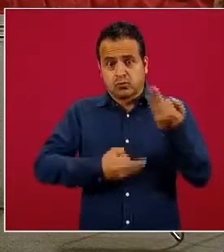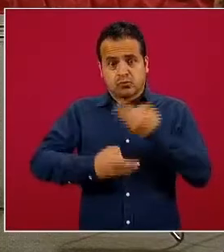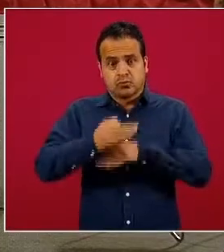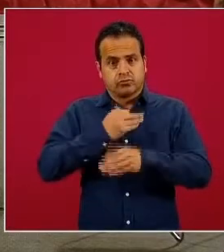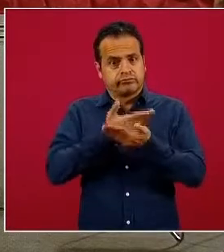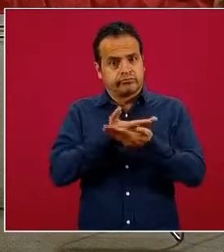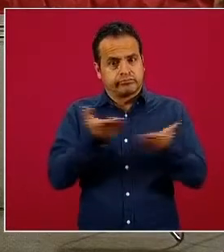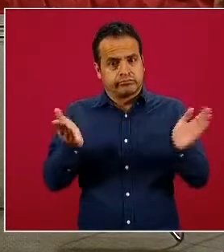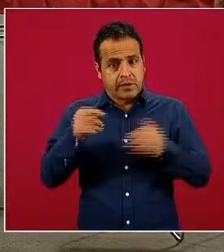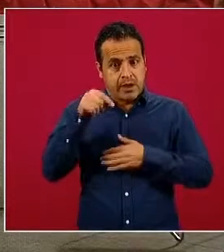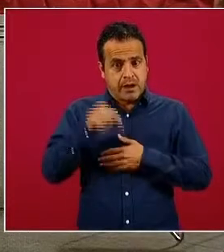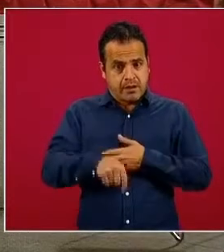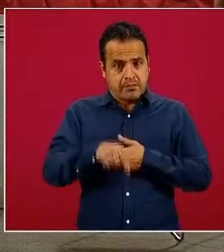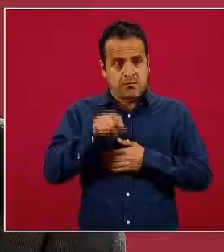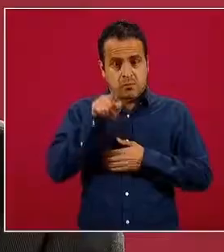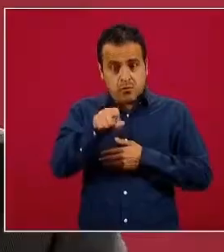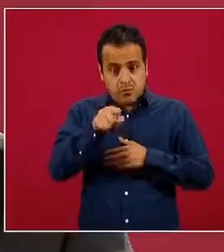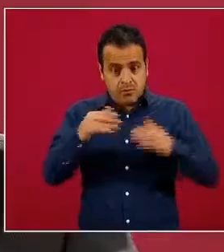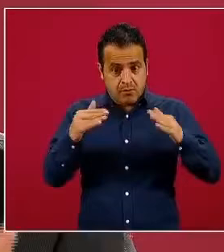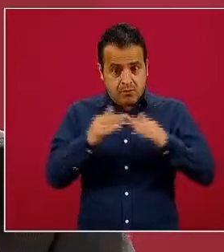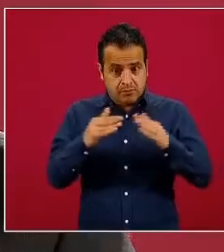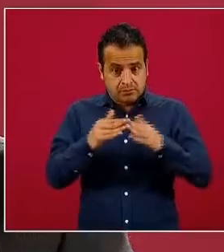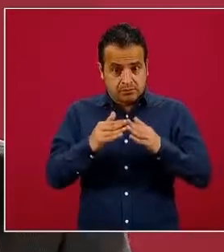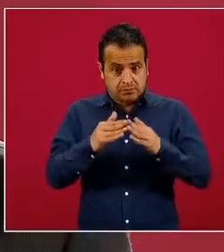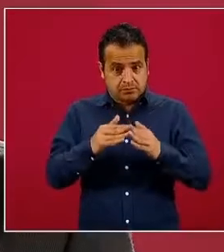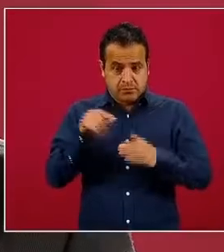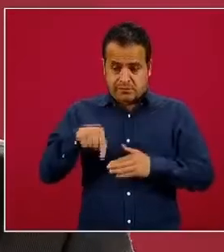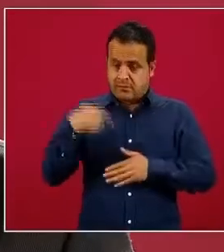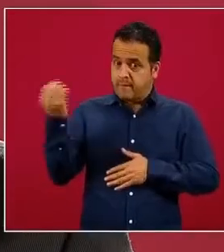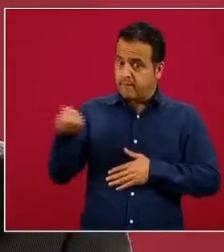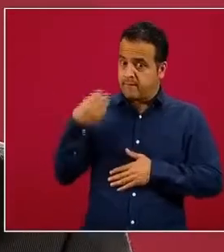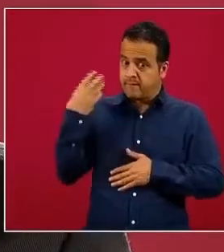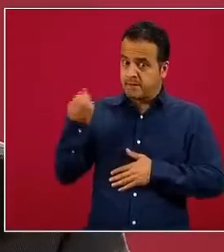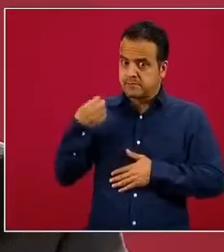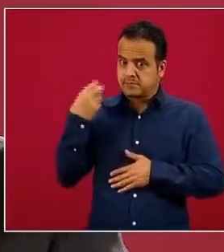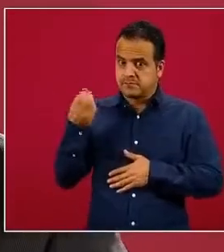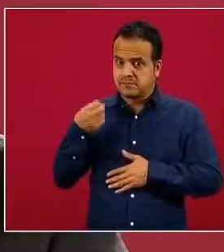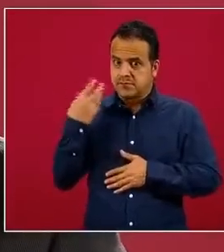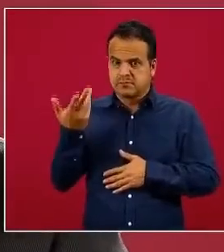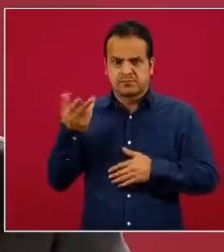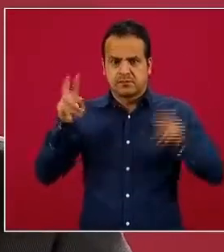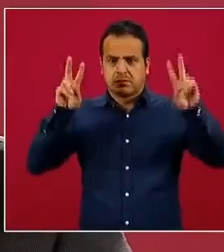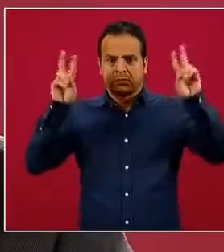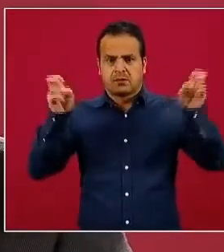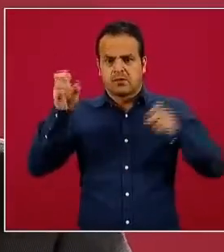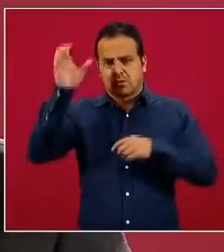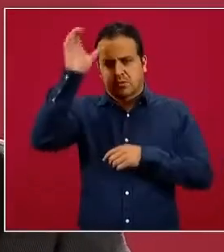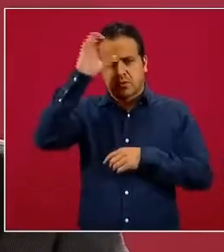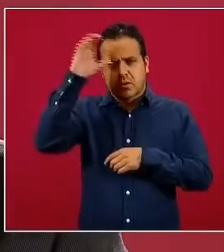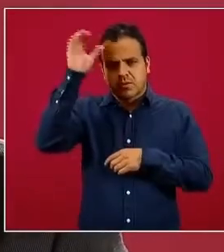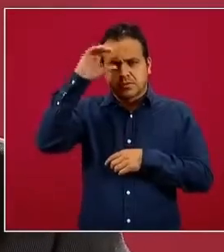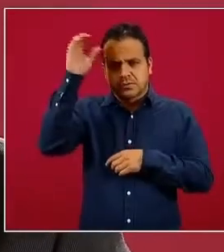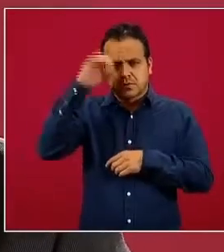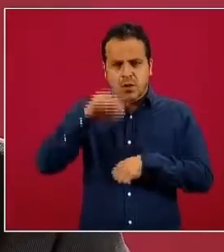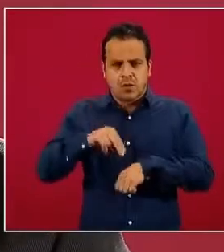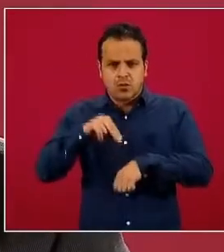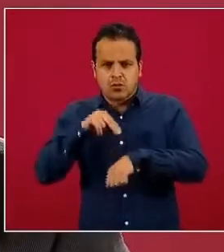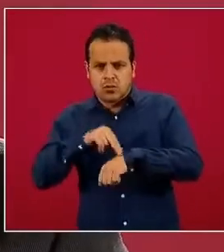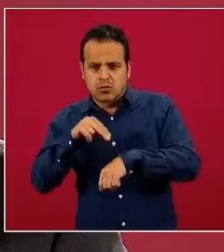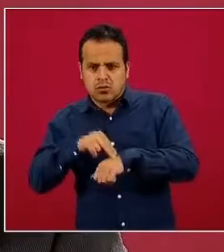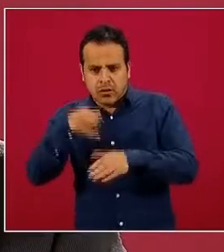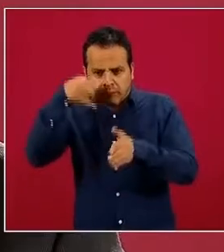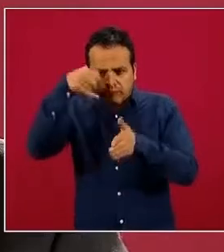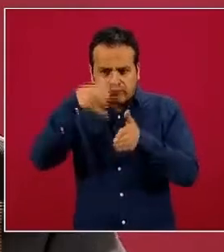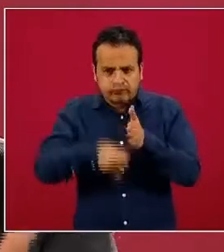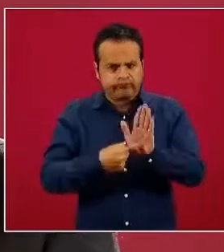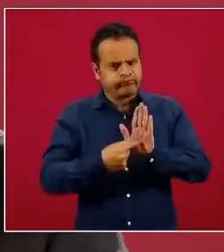casa, que en esta conferencia de prensa, que tiene un carácter científico, técnico, donde explicamos lo que se está haciendo para